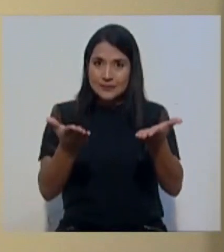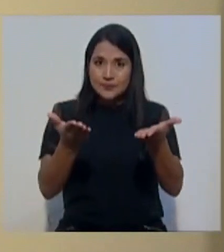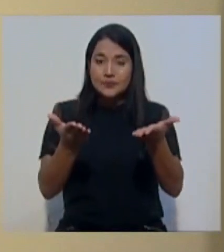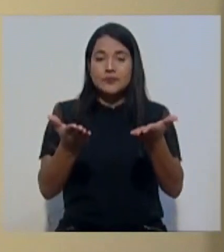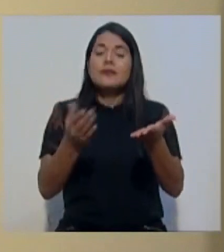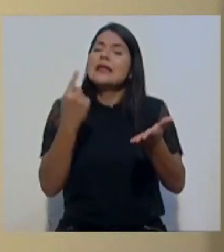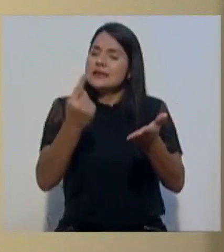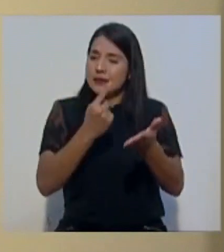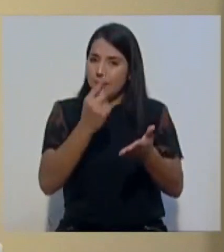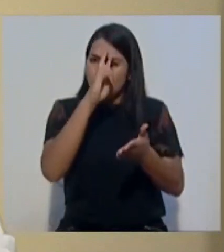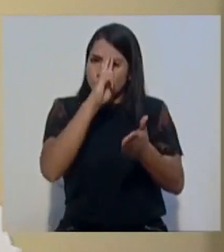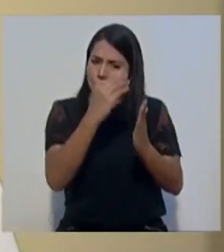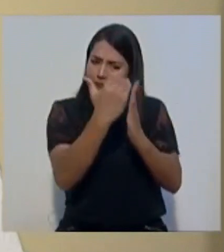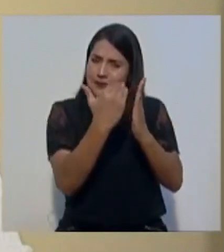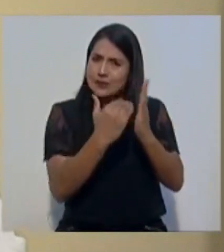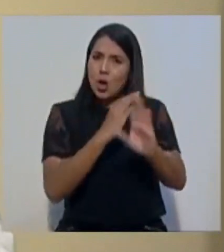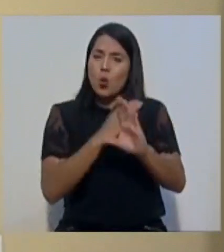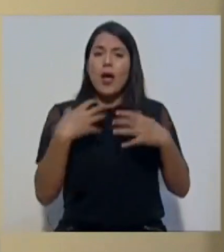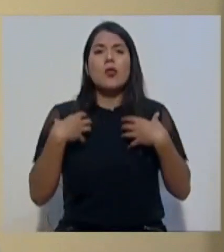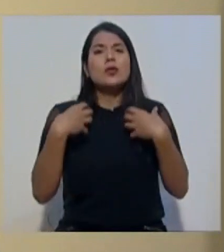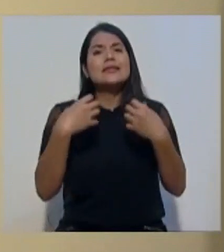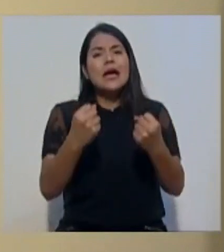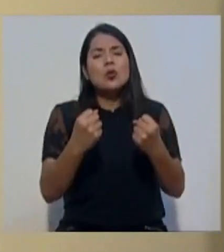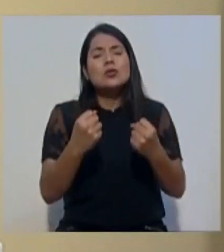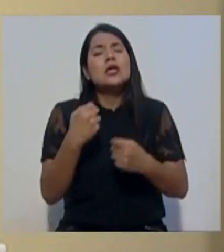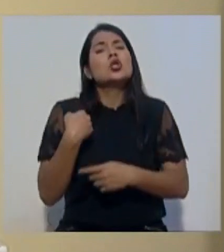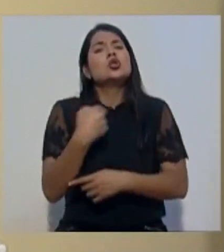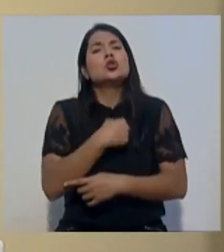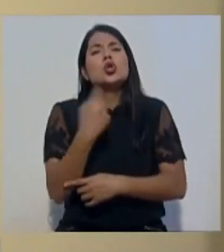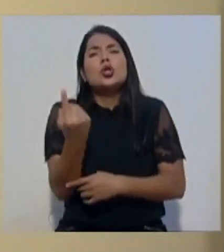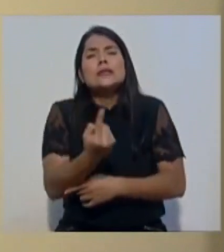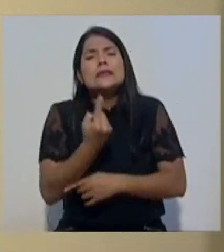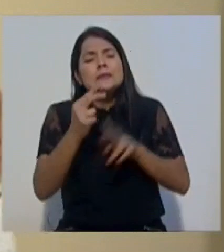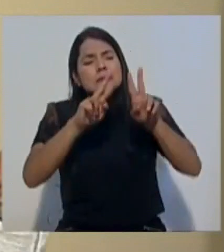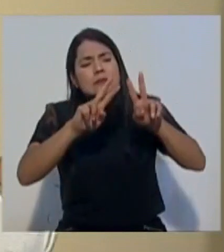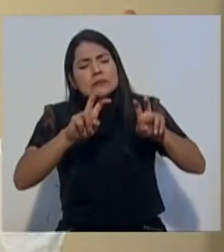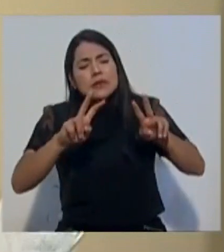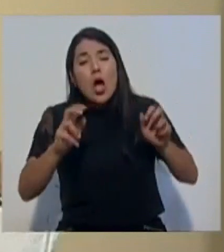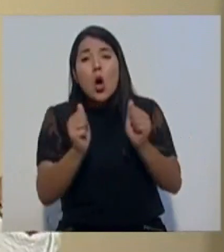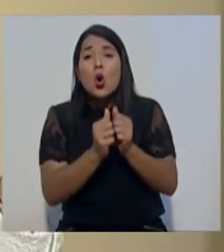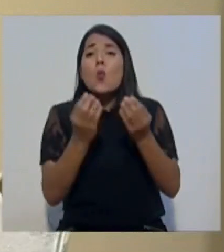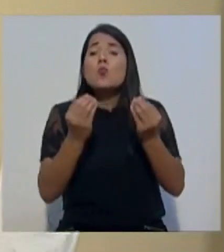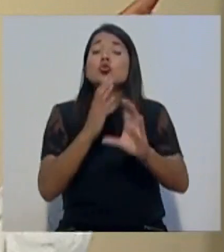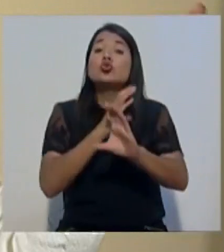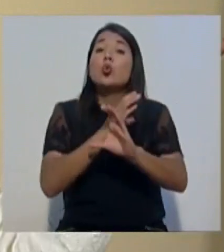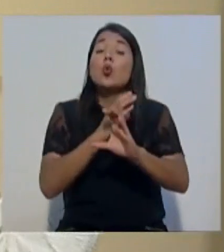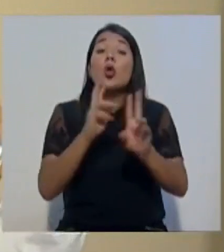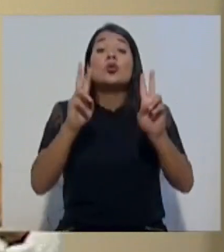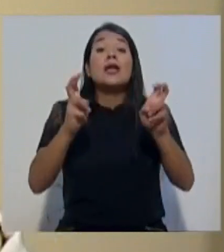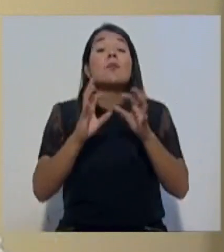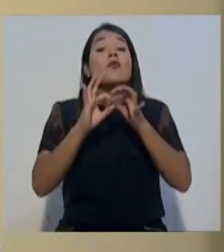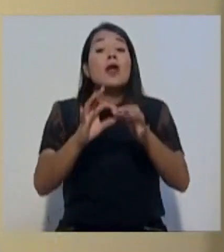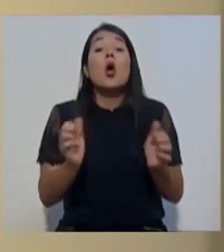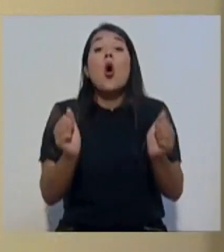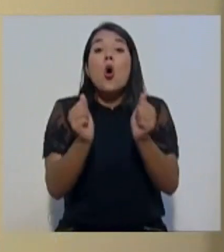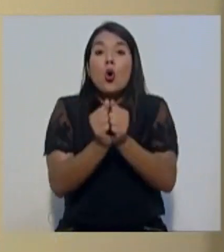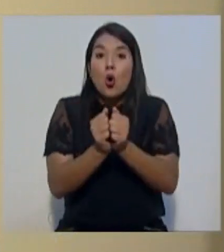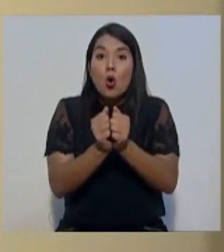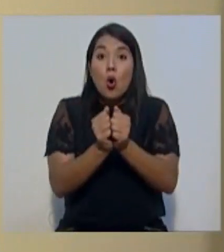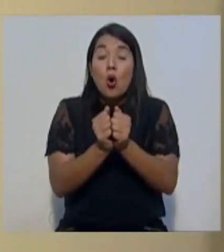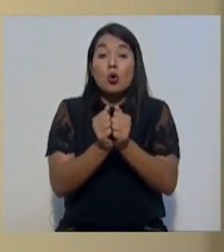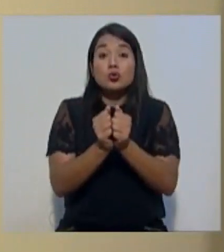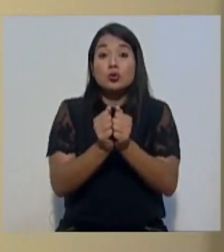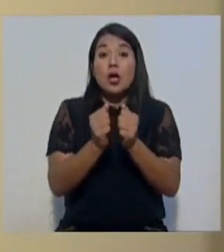actividades sanitarias, es que siempre analizamos con muchísimo cuidado temas que tienen que ver con la fluidez